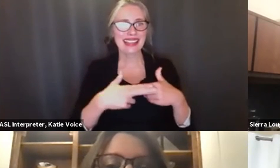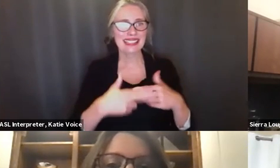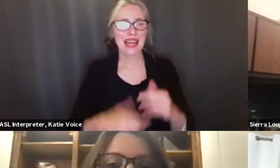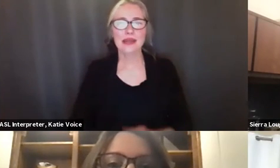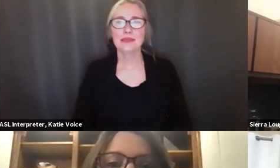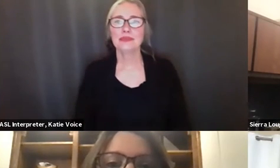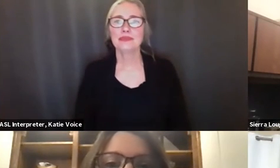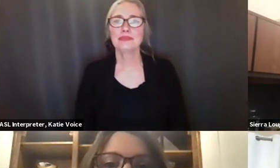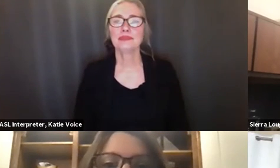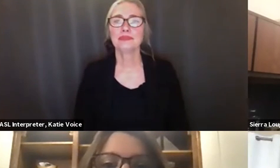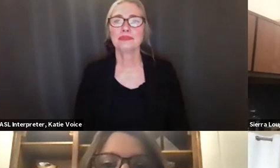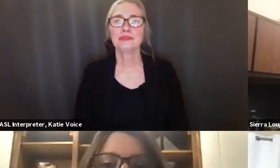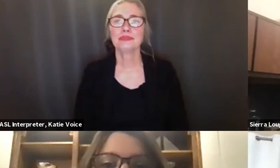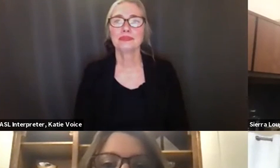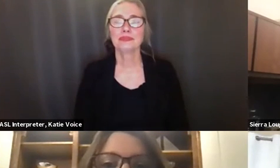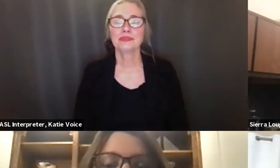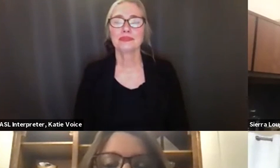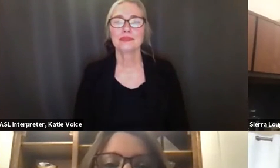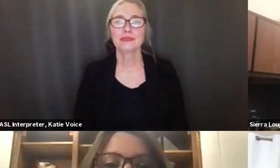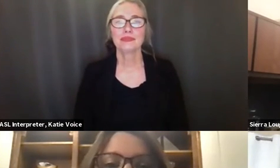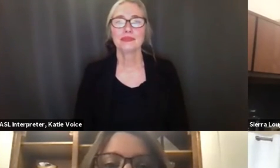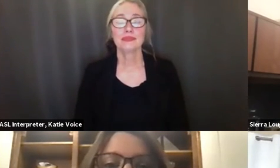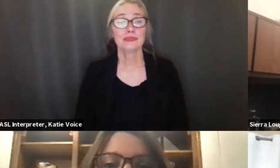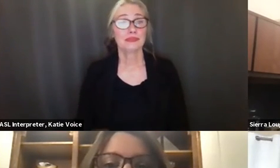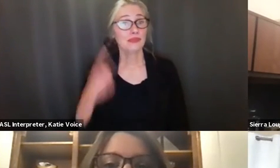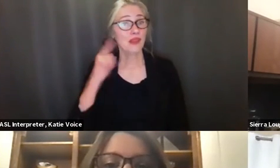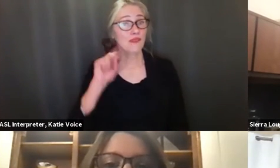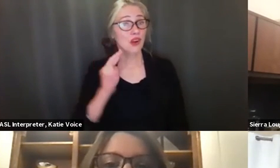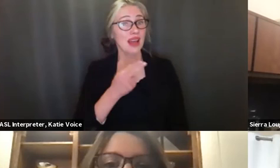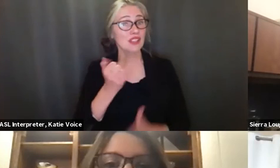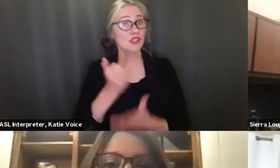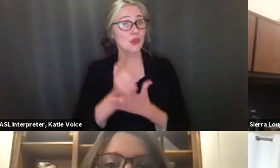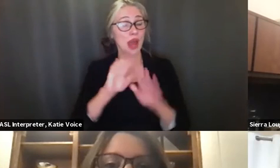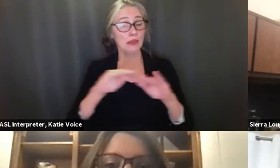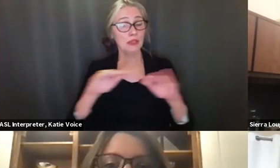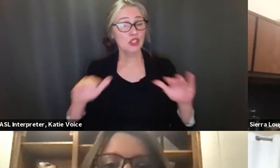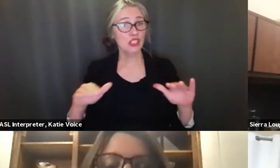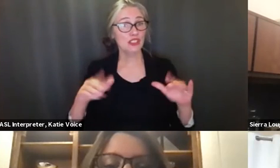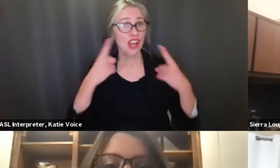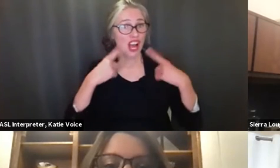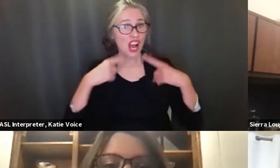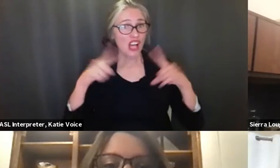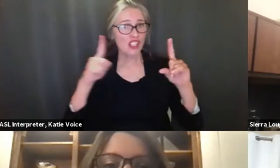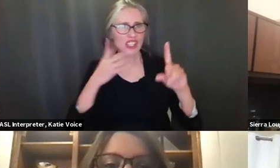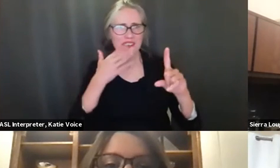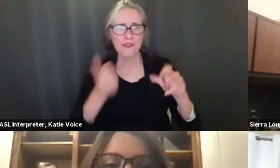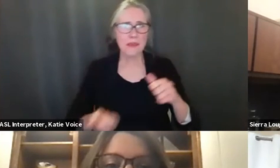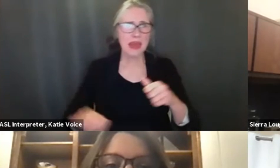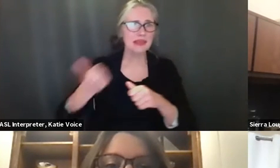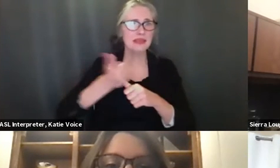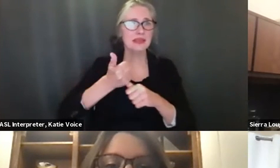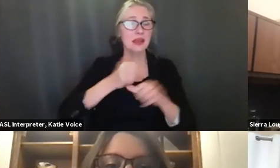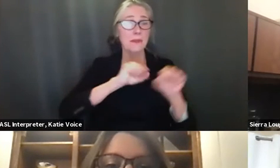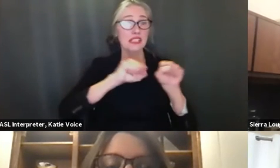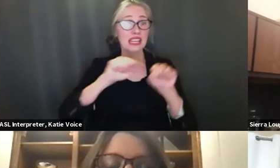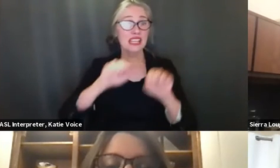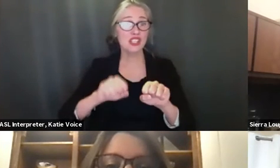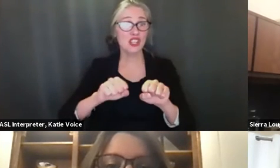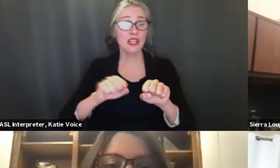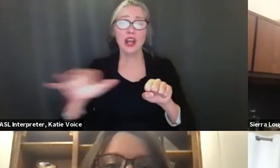In order for us to help our Para que nosotros podamos ayudar a nuestros estudiantes a alcanzar su gran potencial, tenemos que